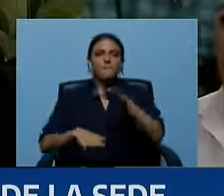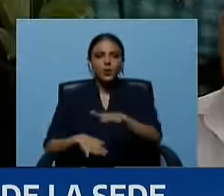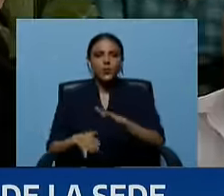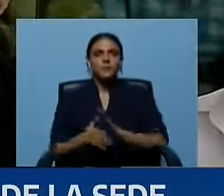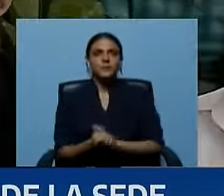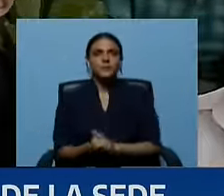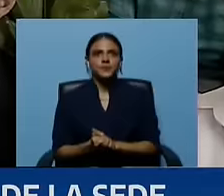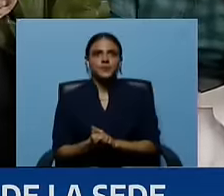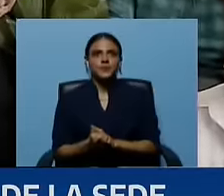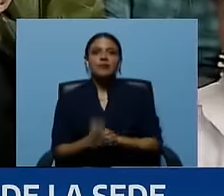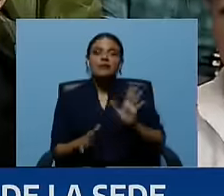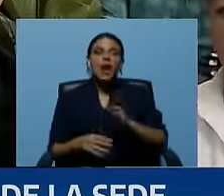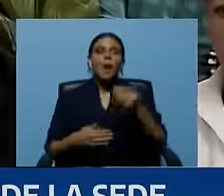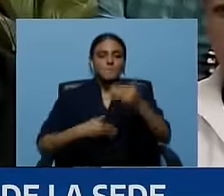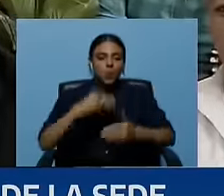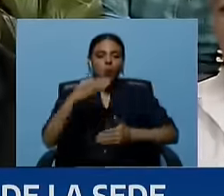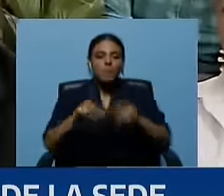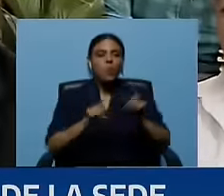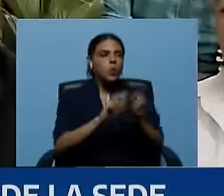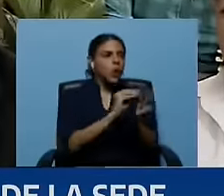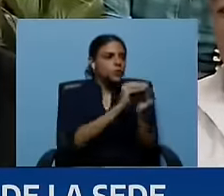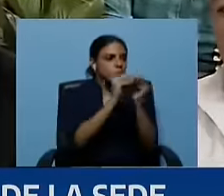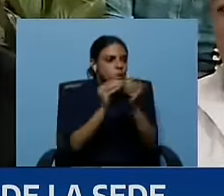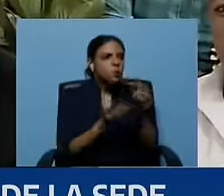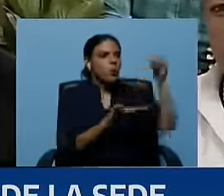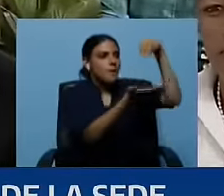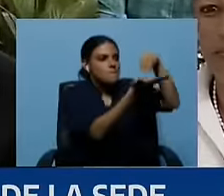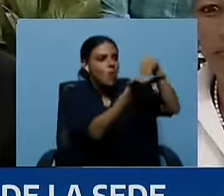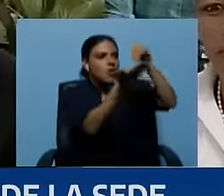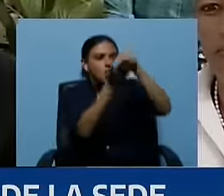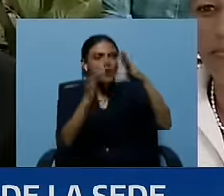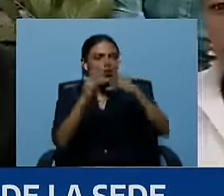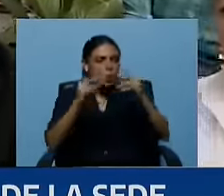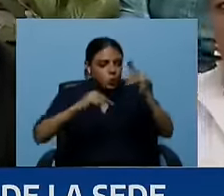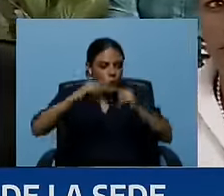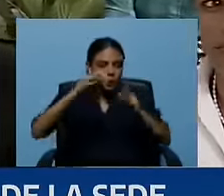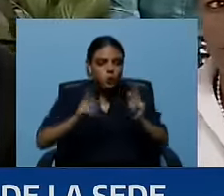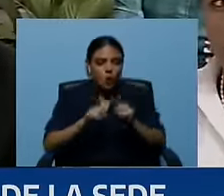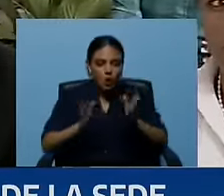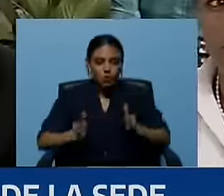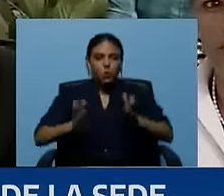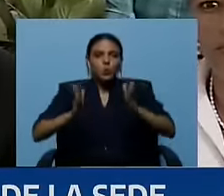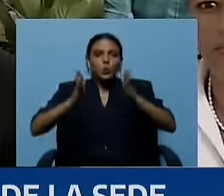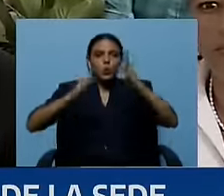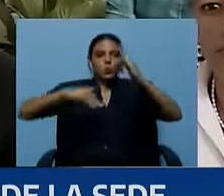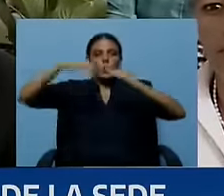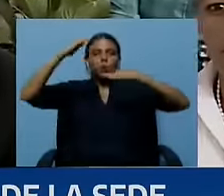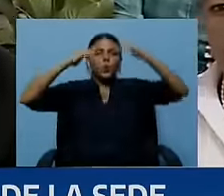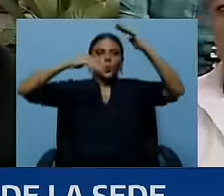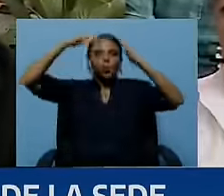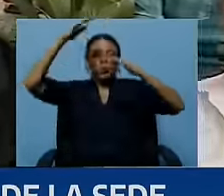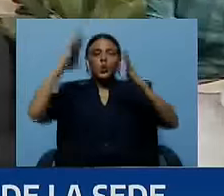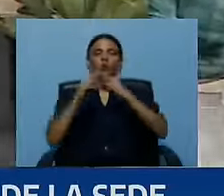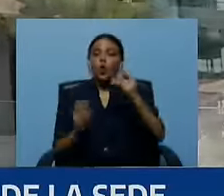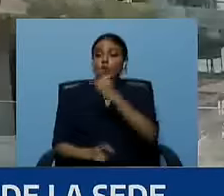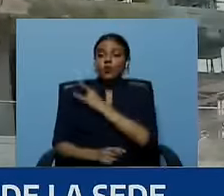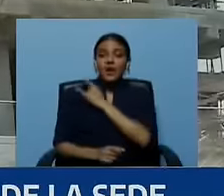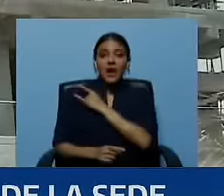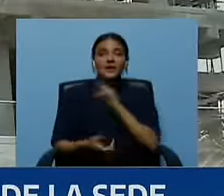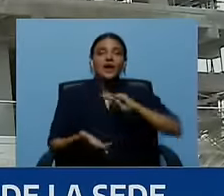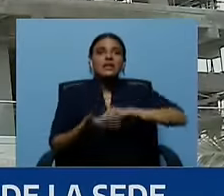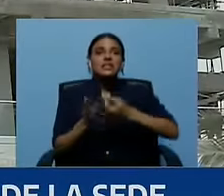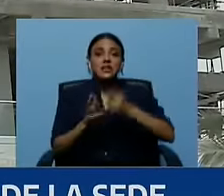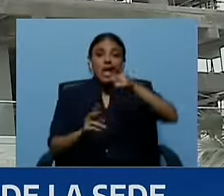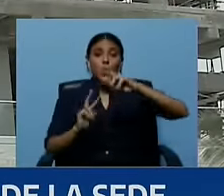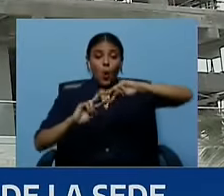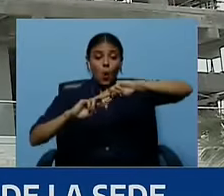ya se va instalando toda la infraestructura de esta universidad. Esto es un ADN, ¿verdad?